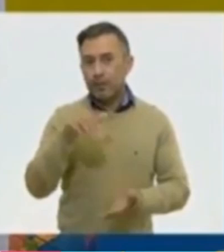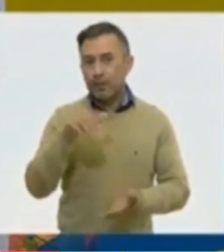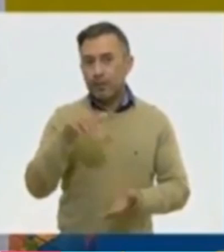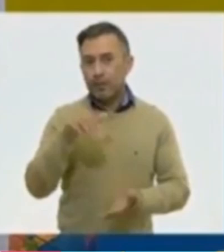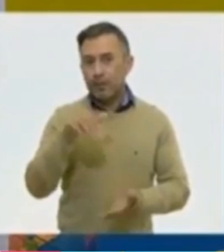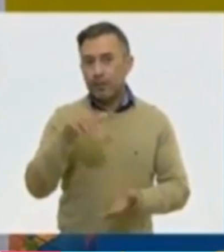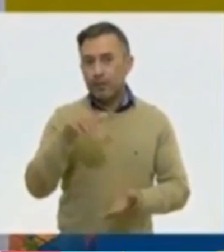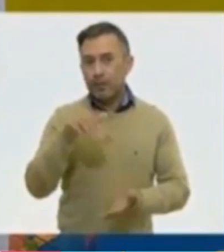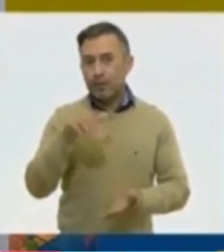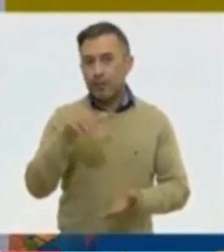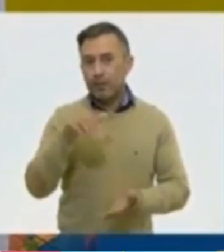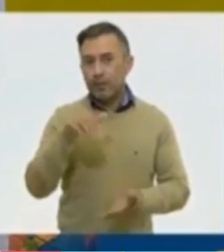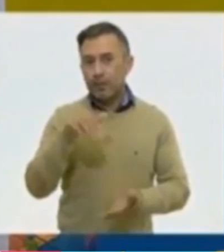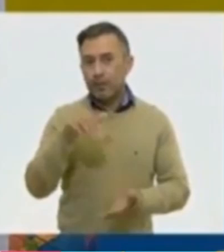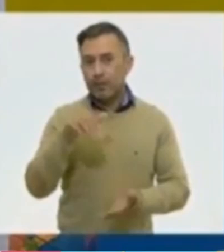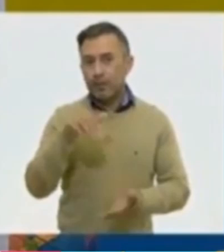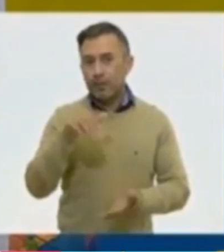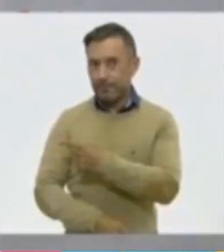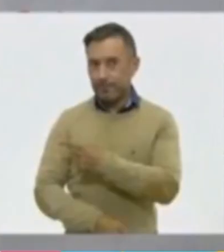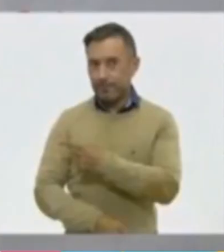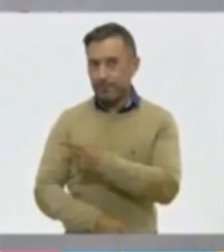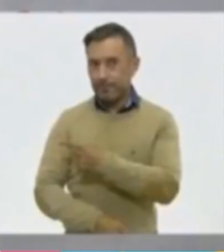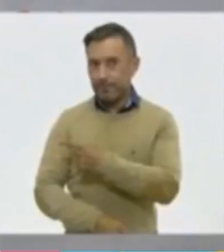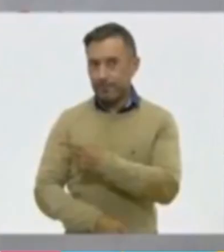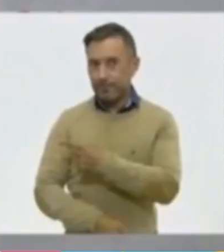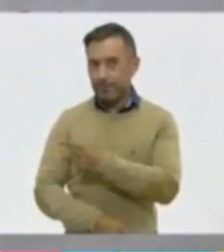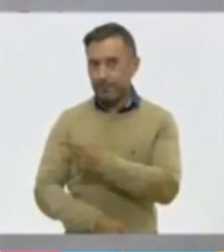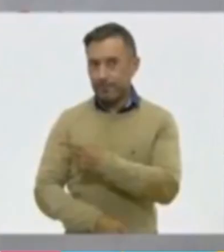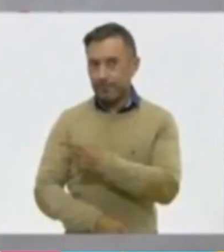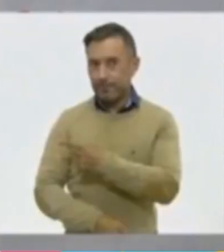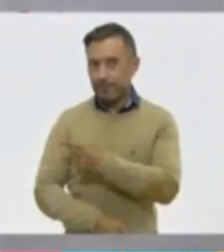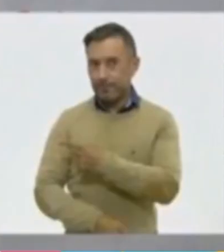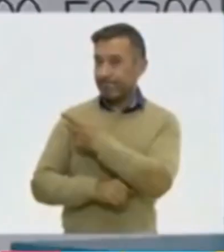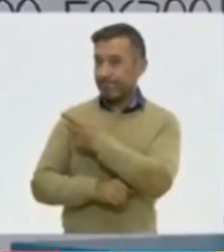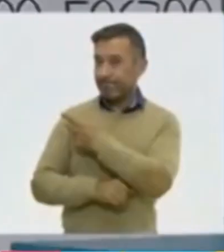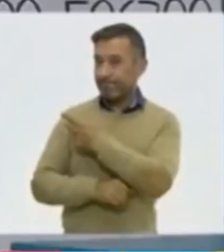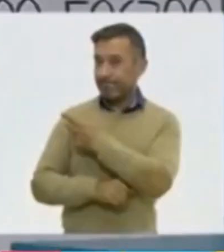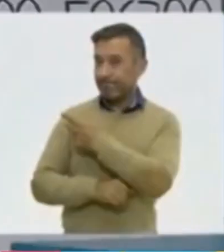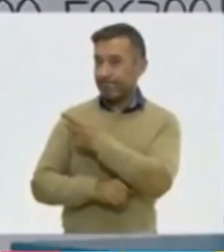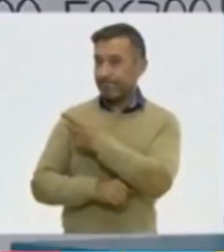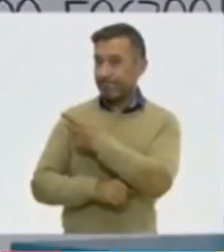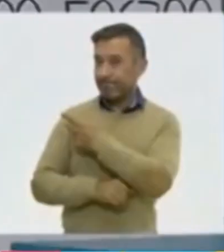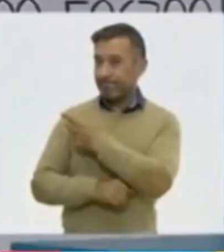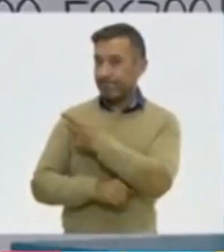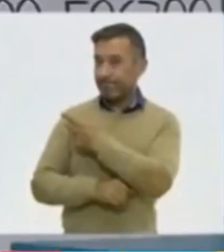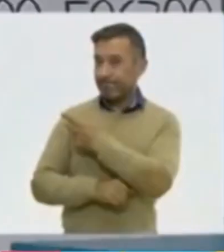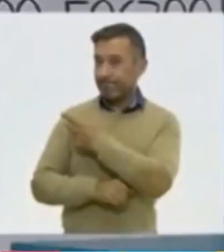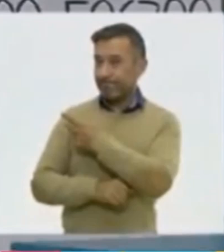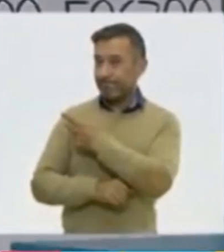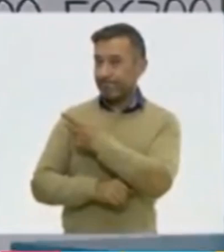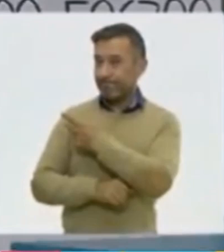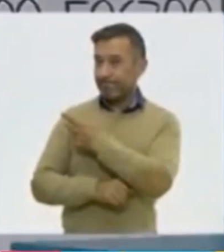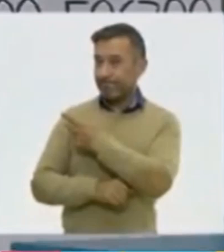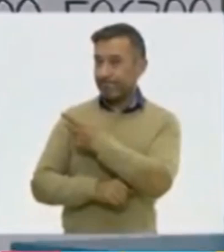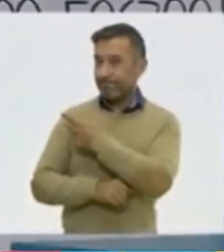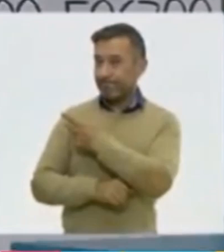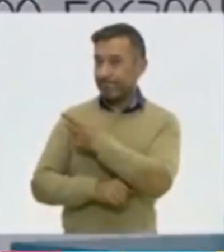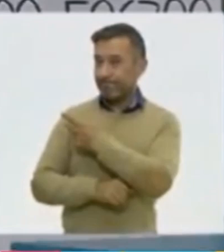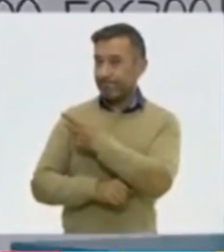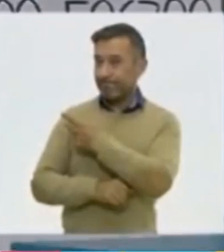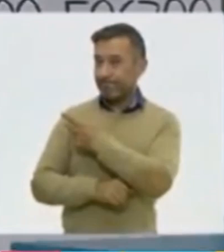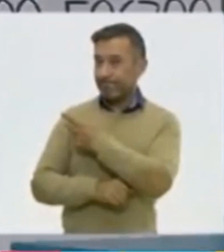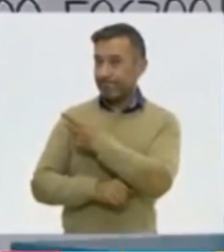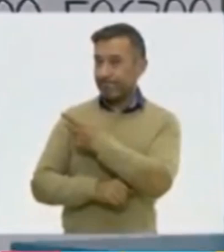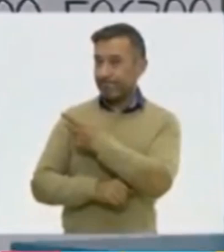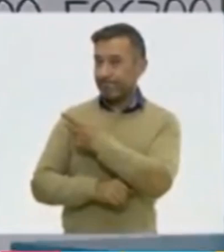dio 580.500 miligramos. ¿Cuántos miligramos pesa la medalla de oro? Multipliqué 586.3 gramos por